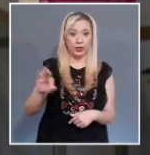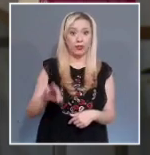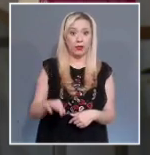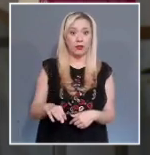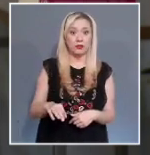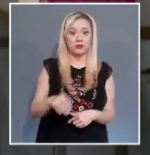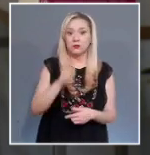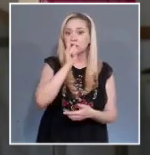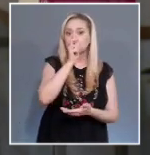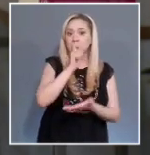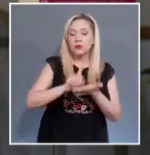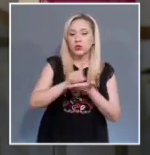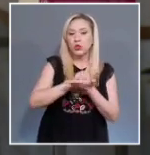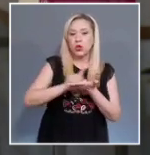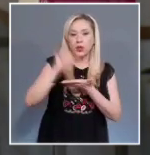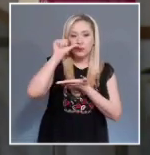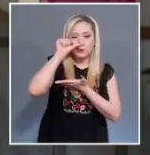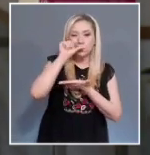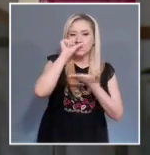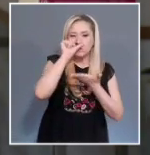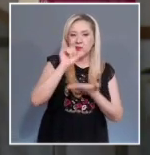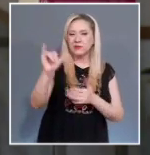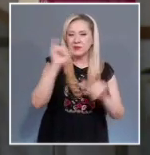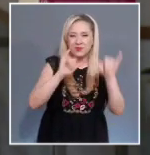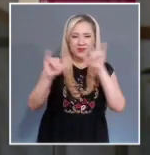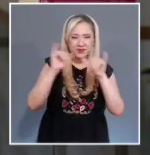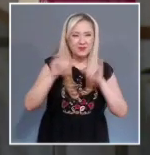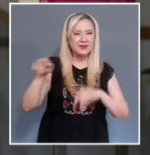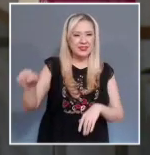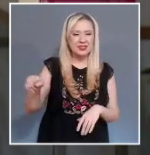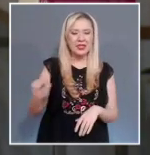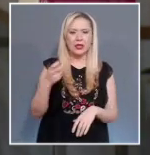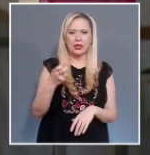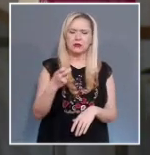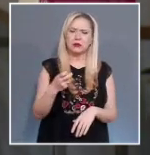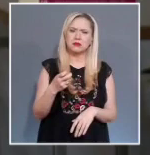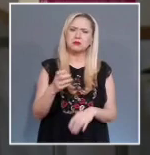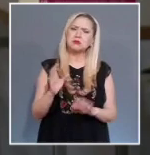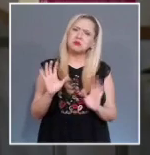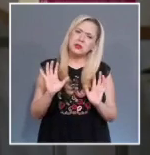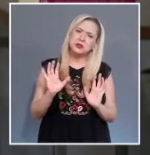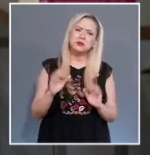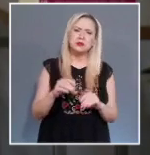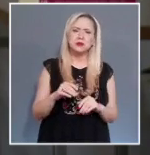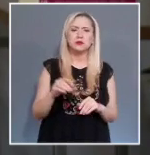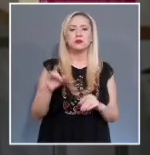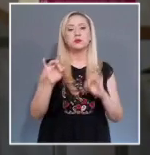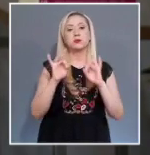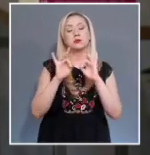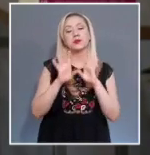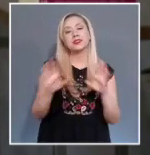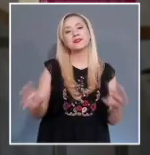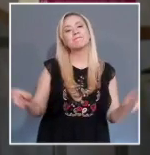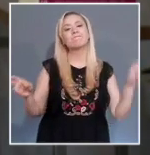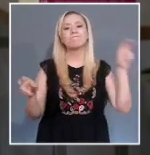tenían problemas con el alcohol. Ahí fue donde uno de estos usuarios de esas